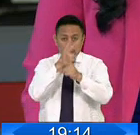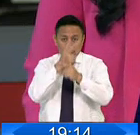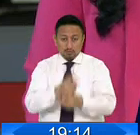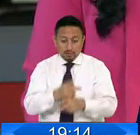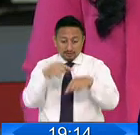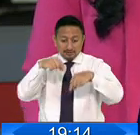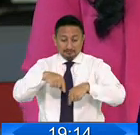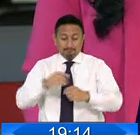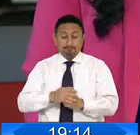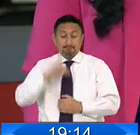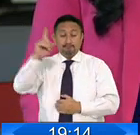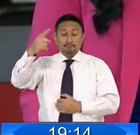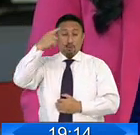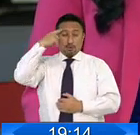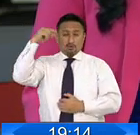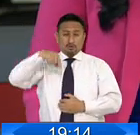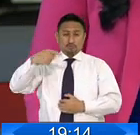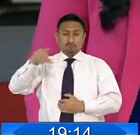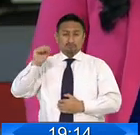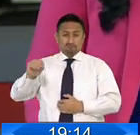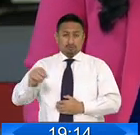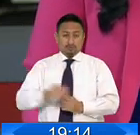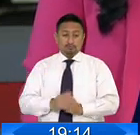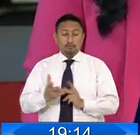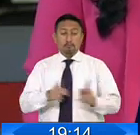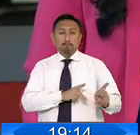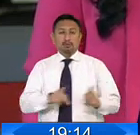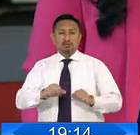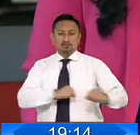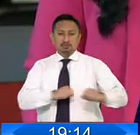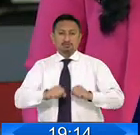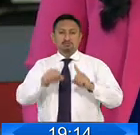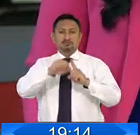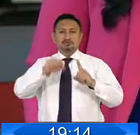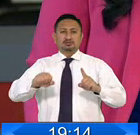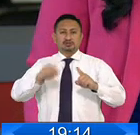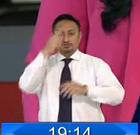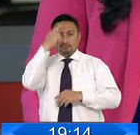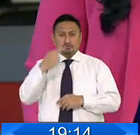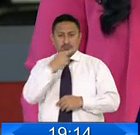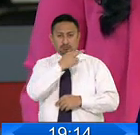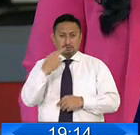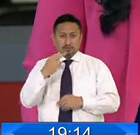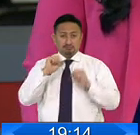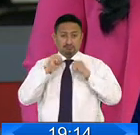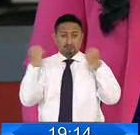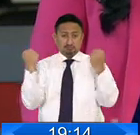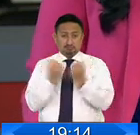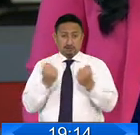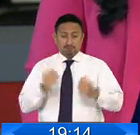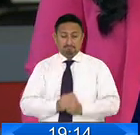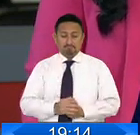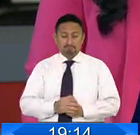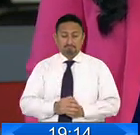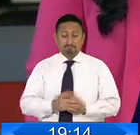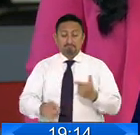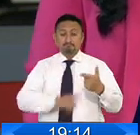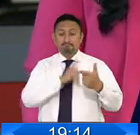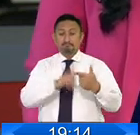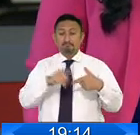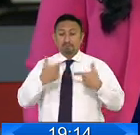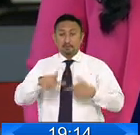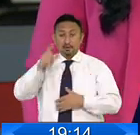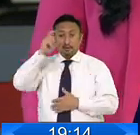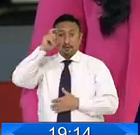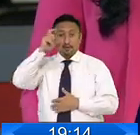se exhorte al gobierno a implementar un plan de acción para el sistema de rehabilitación social. Por otra parte, la